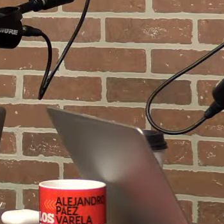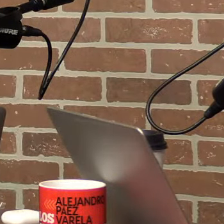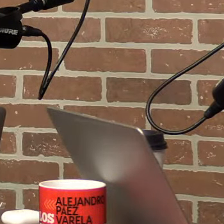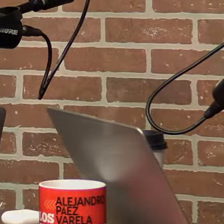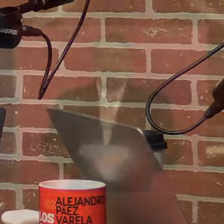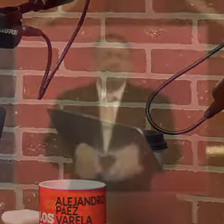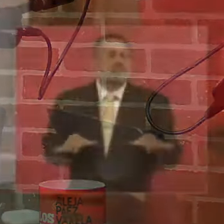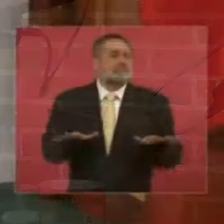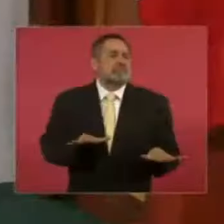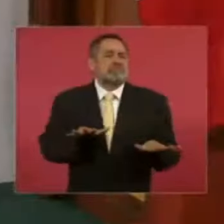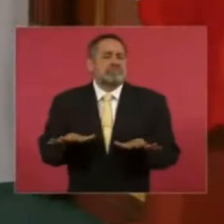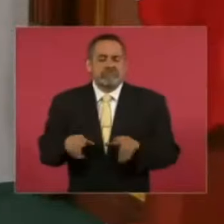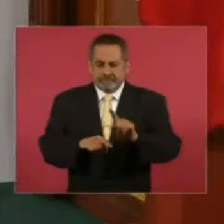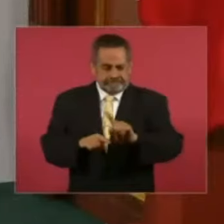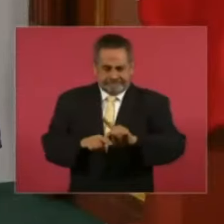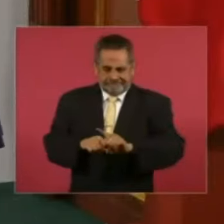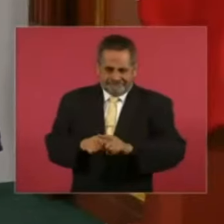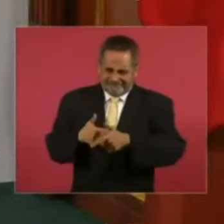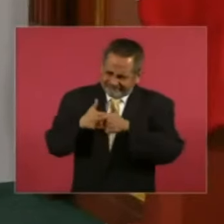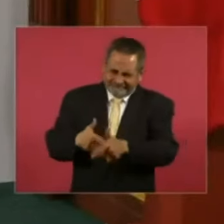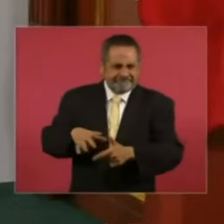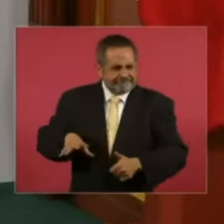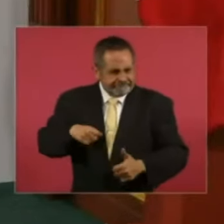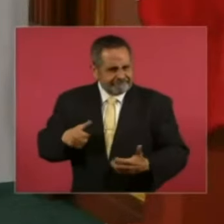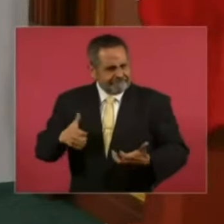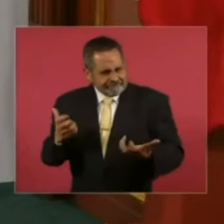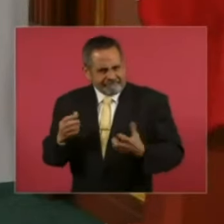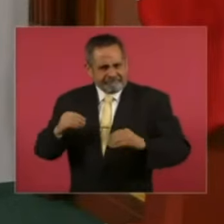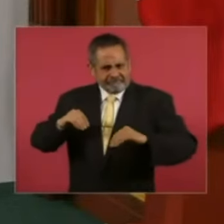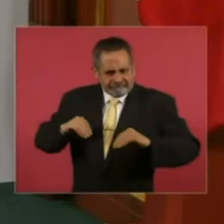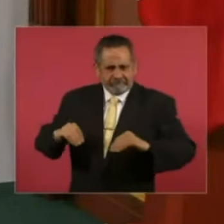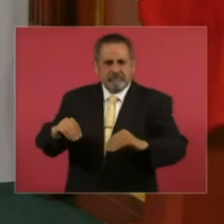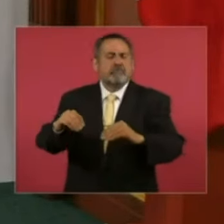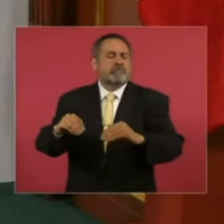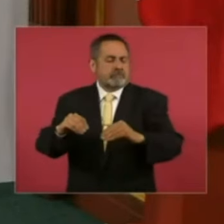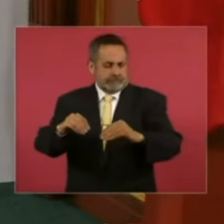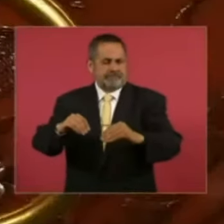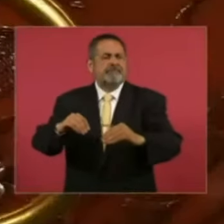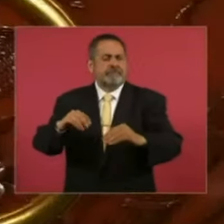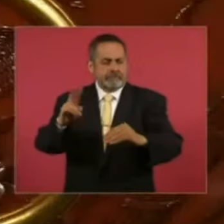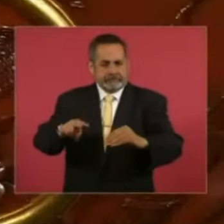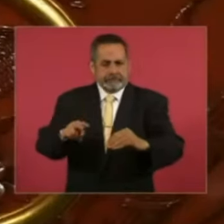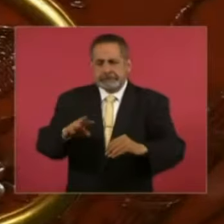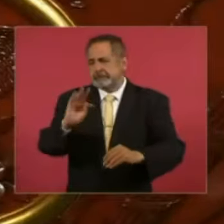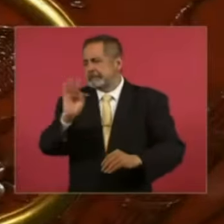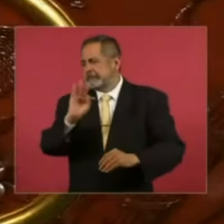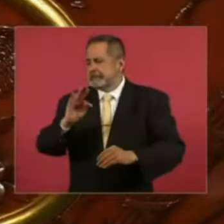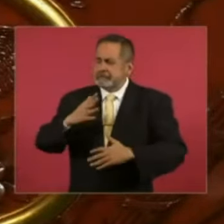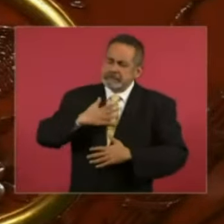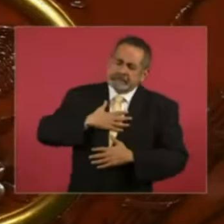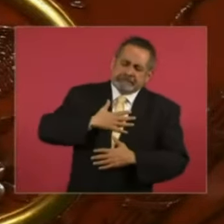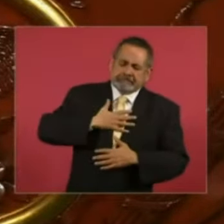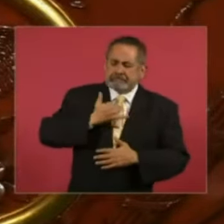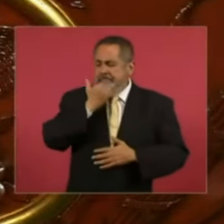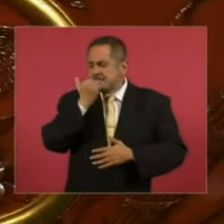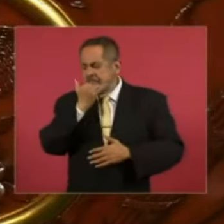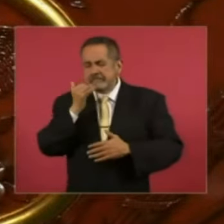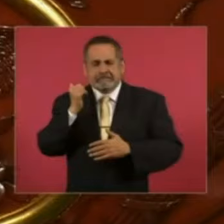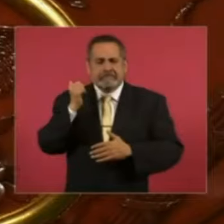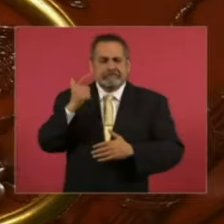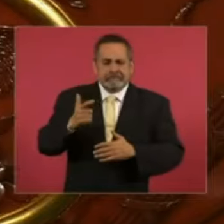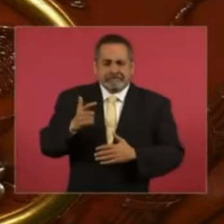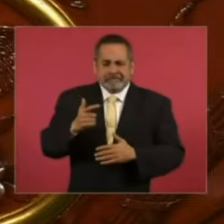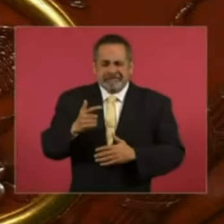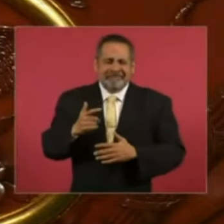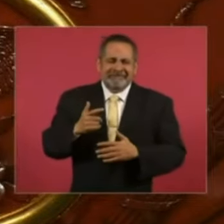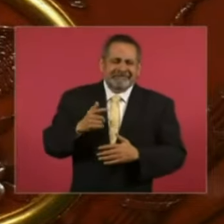debe contratarlos y pagarles el equivalente a un salario mínimo durante un año. El 14 es lo mismo, pero